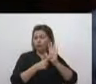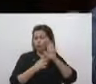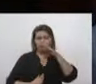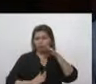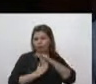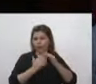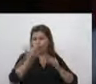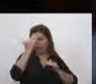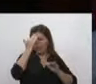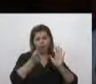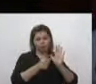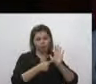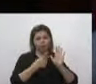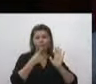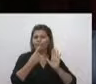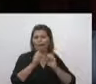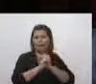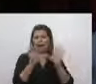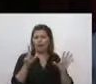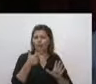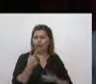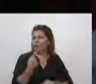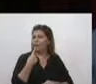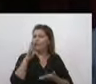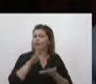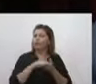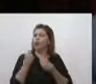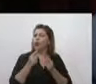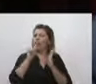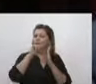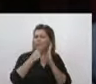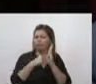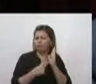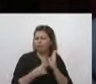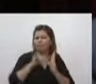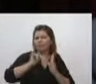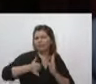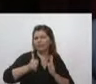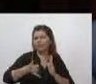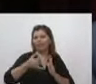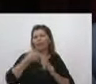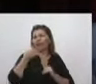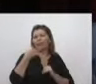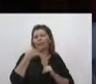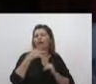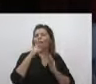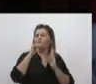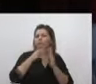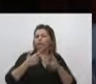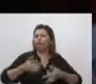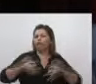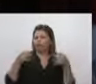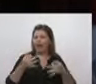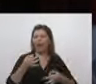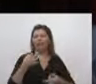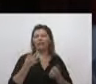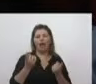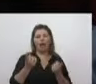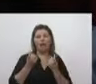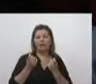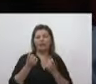escaramuzas políticas y... Hay una bajada de línea de... Y de bajar la espuma, justamente, sobre todo. Sí, bajarle el tono a esta contienda entre el presidente